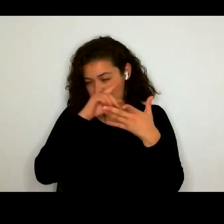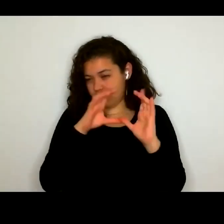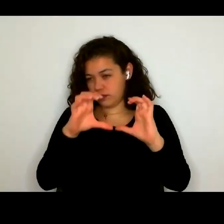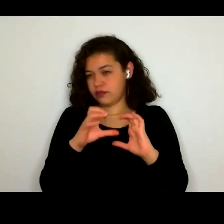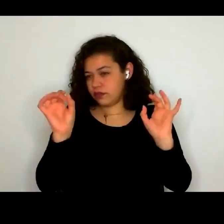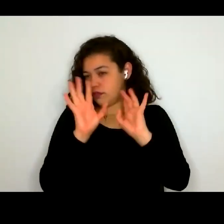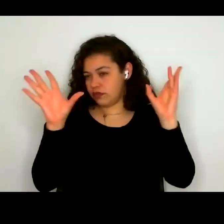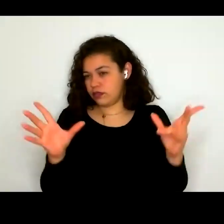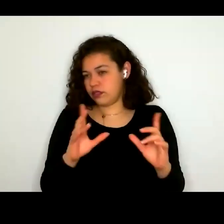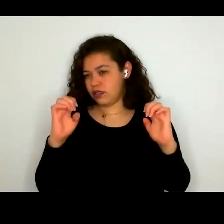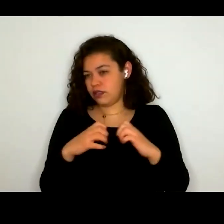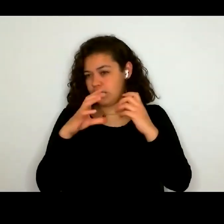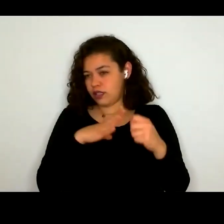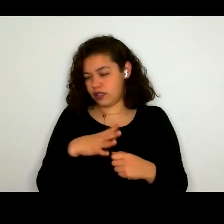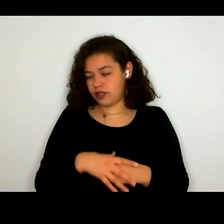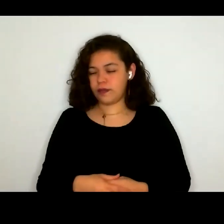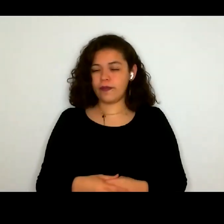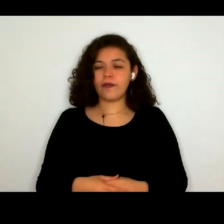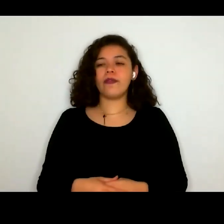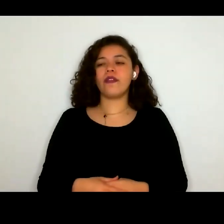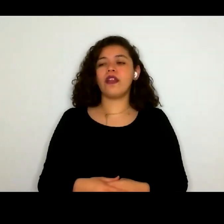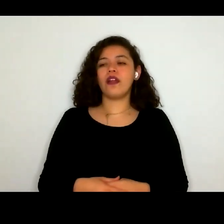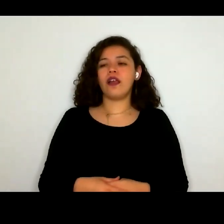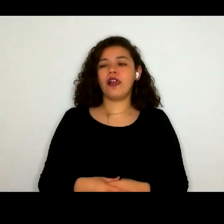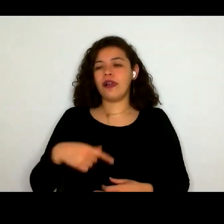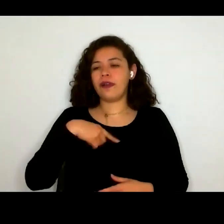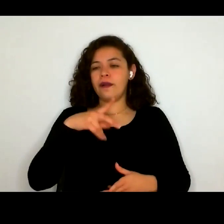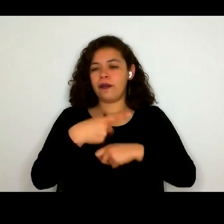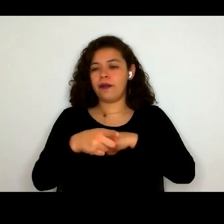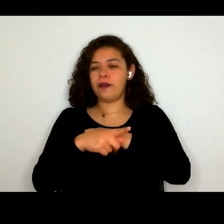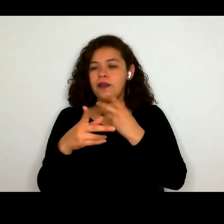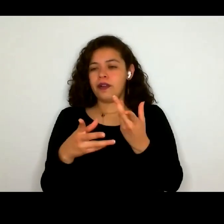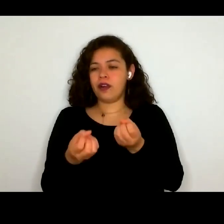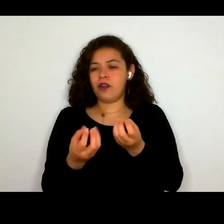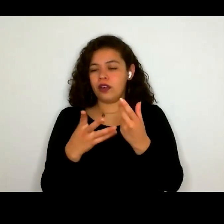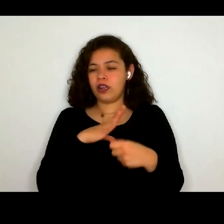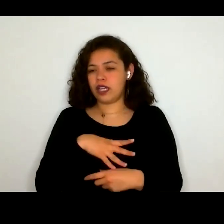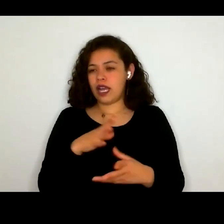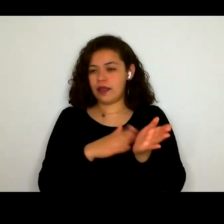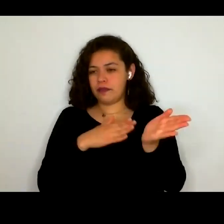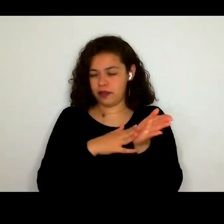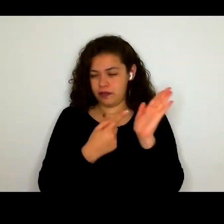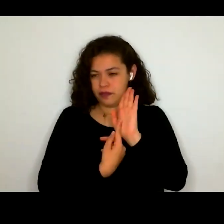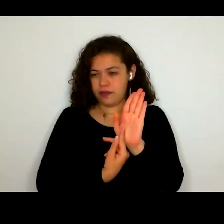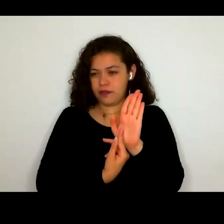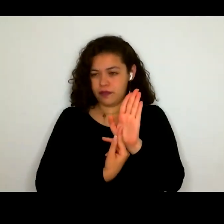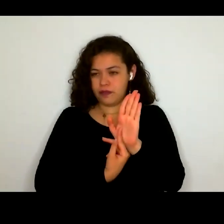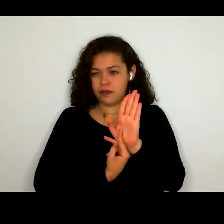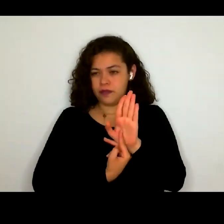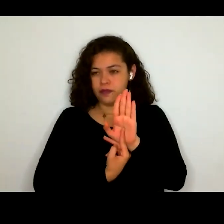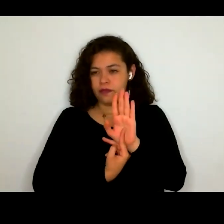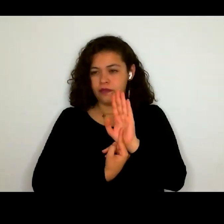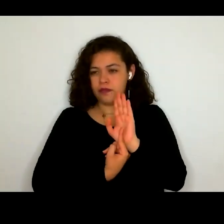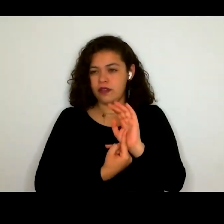una emergencia. ¿Y cómo puedo yo determinar el grado de riesgo? Existe un documento que se